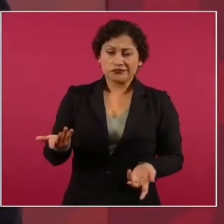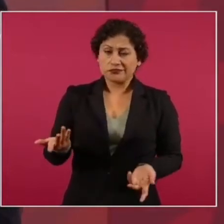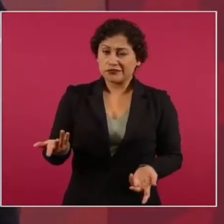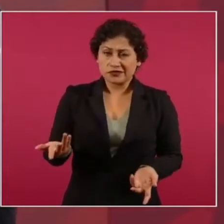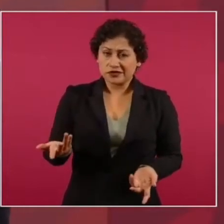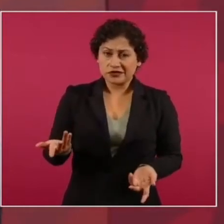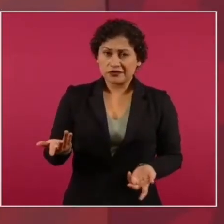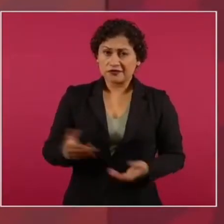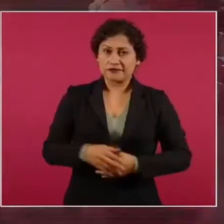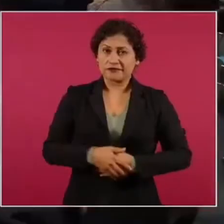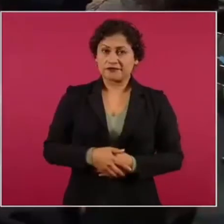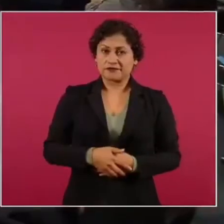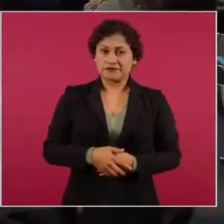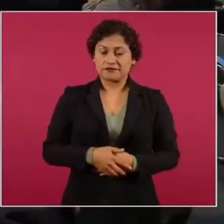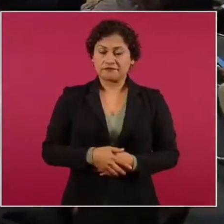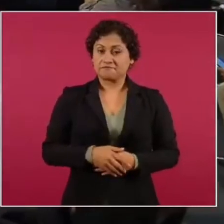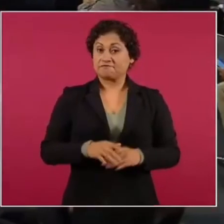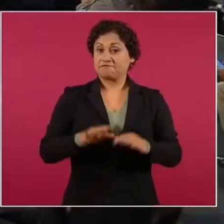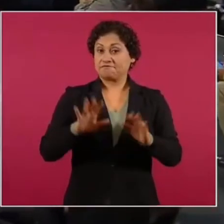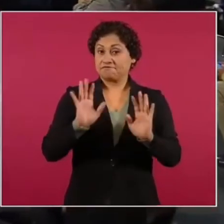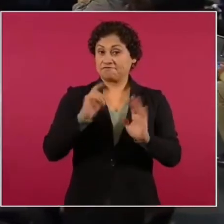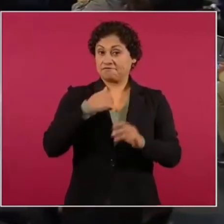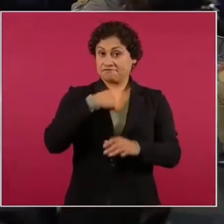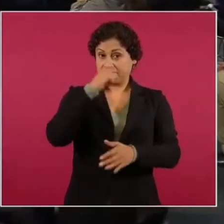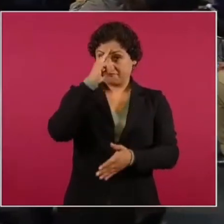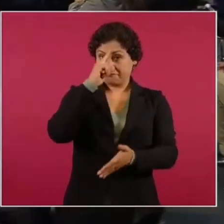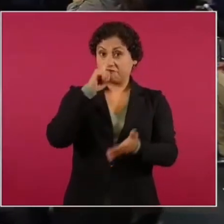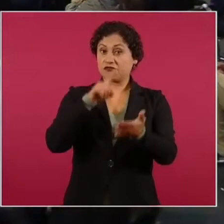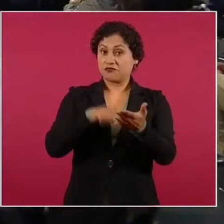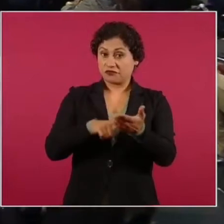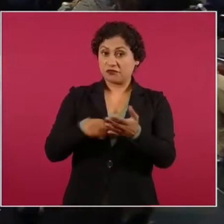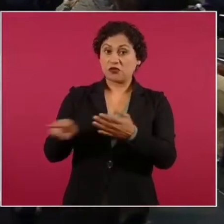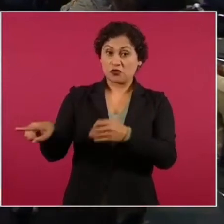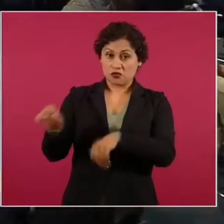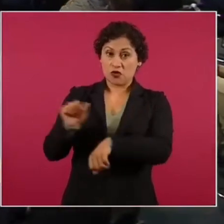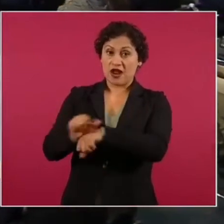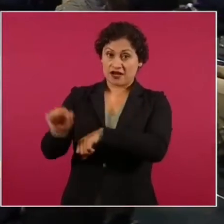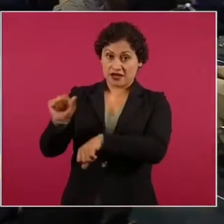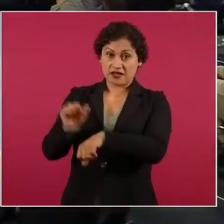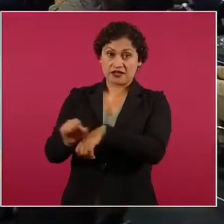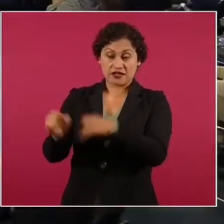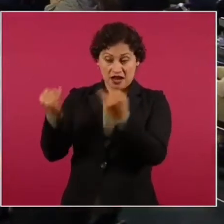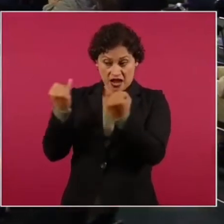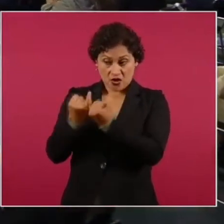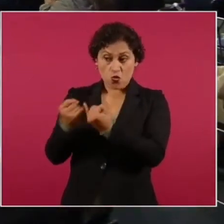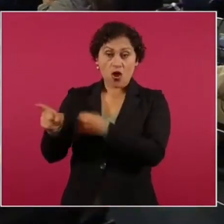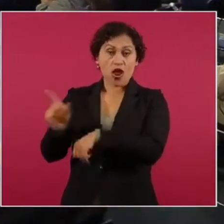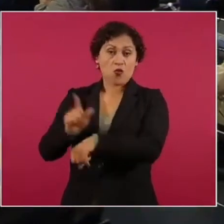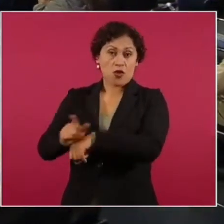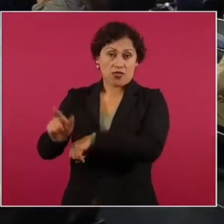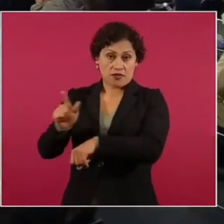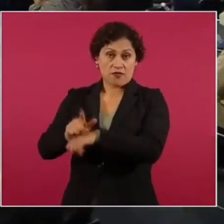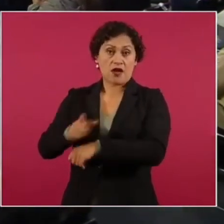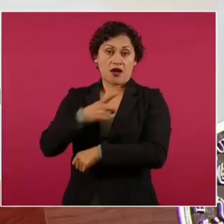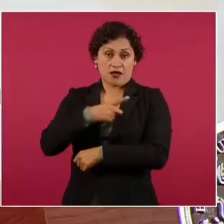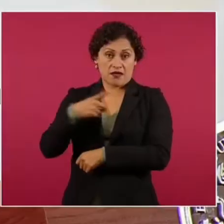Pues yo creo que Argentina pues debe de tener el mismo control sanitario que Guatemala.